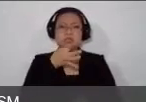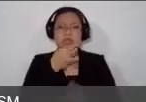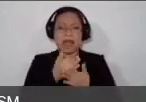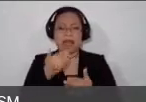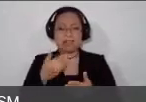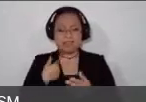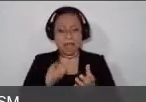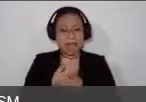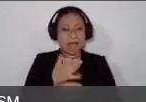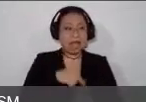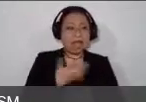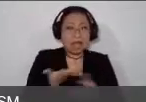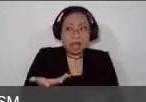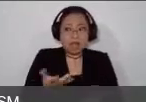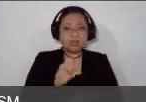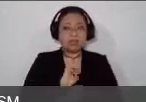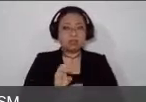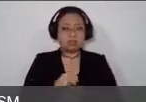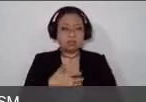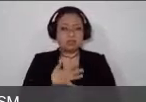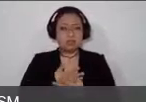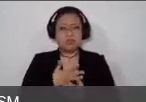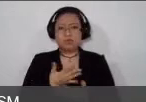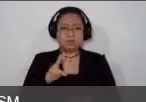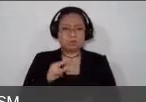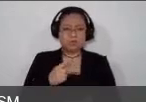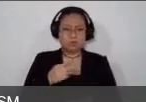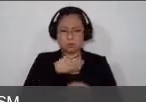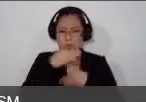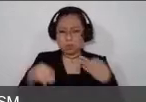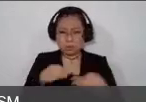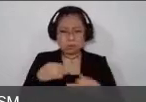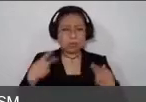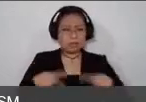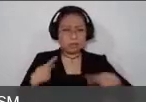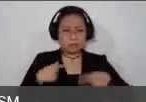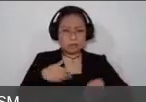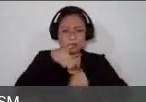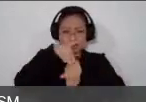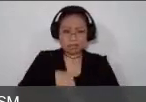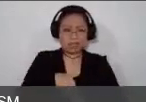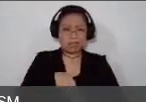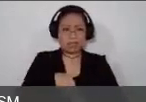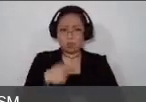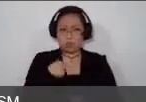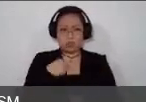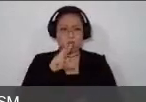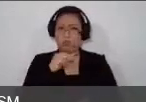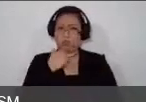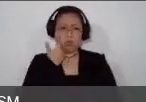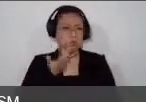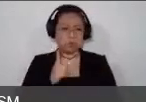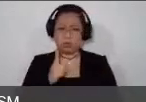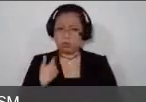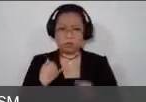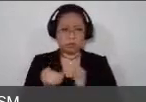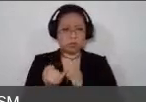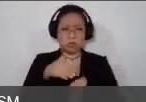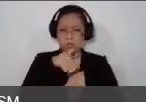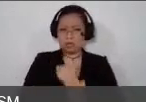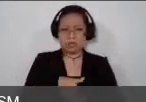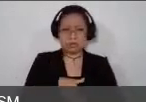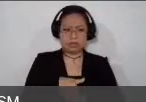y estar a la edad de estas personas agachando la cabeza ante nadie y eso me llevó a